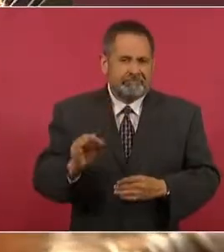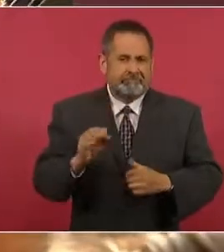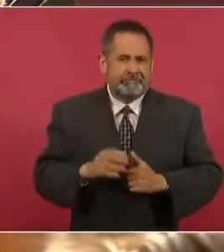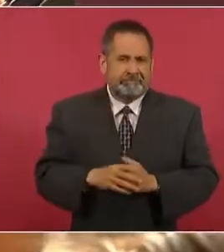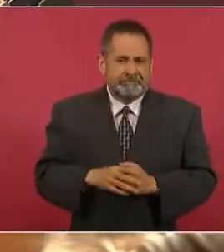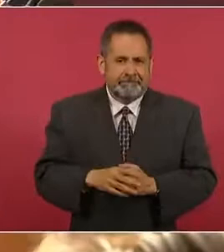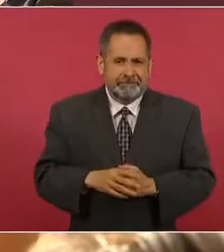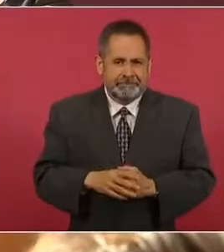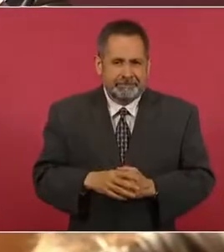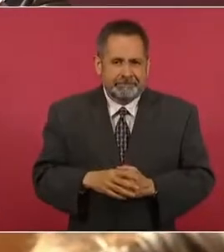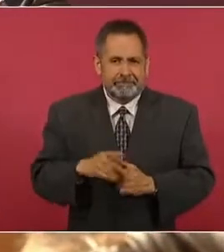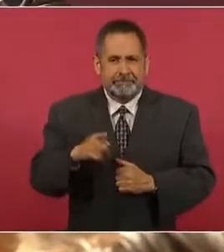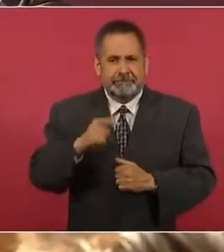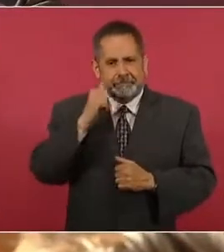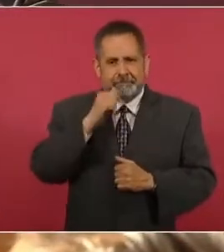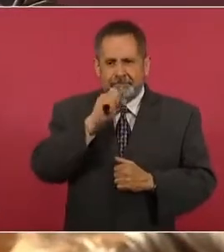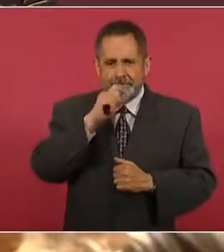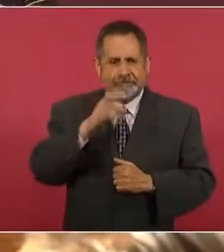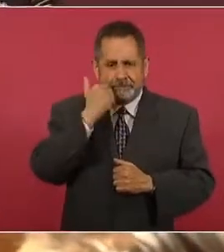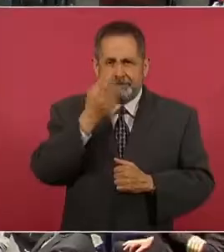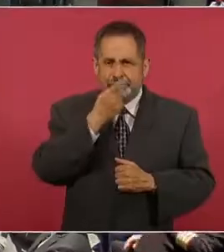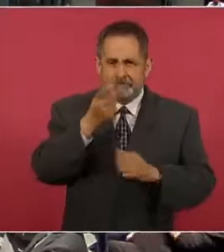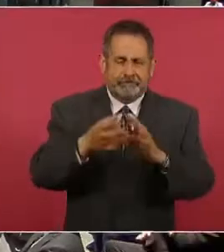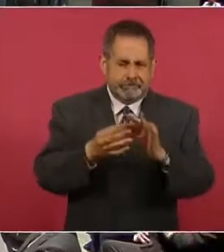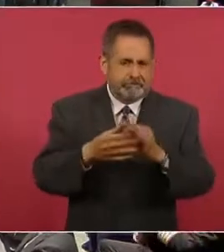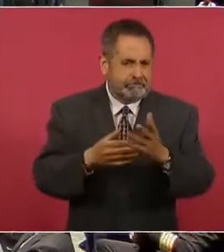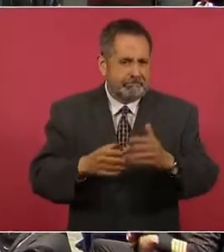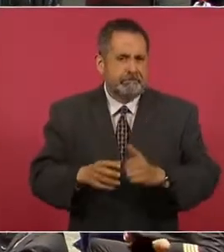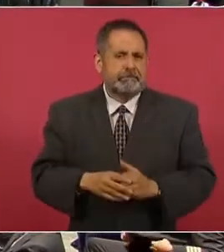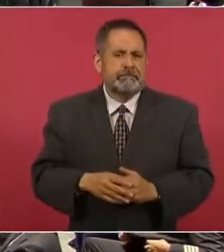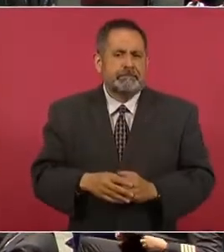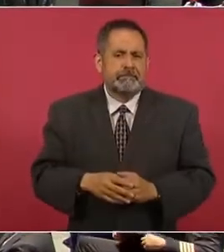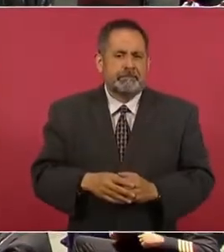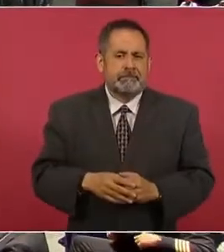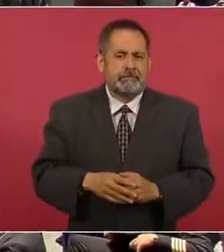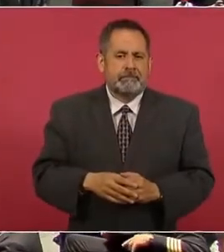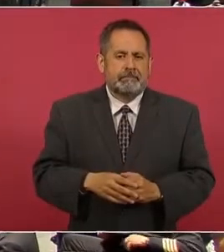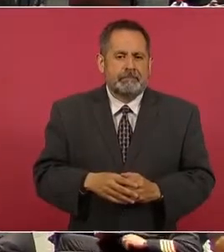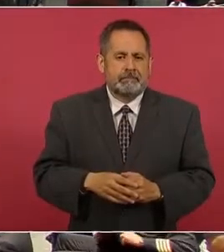Y aquí quiero también